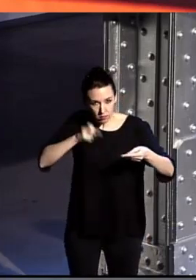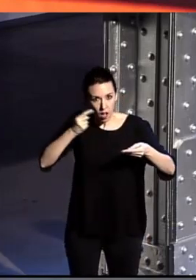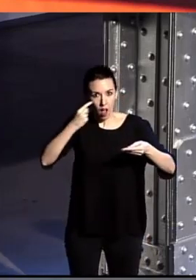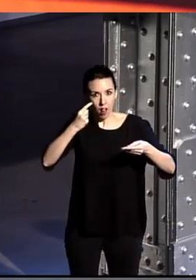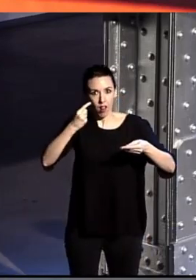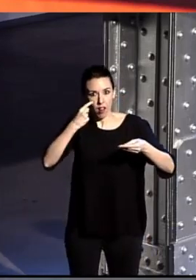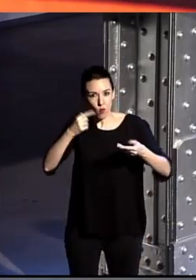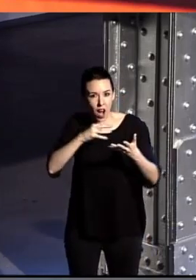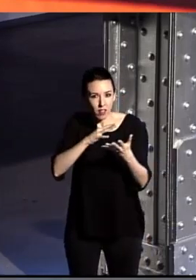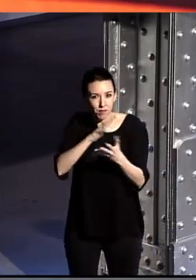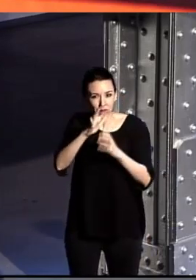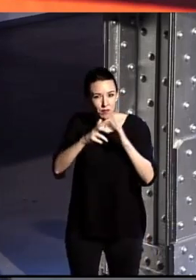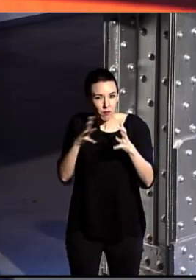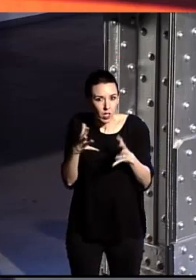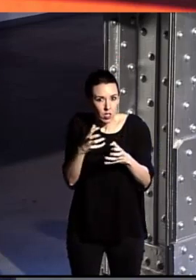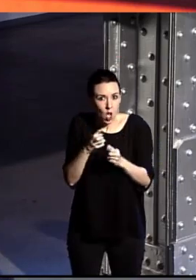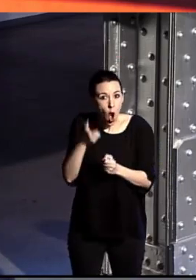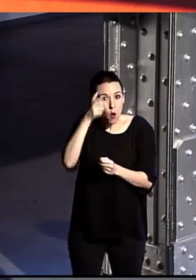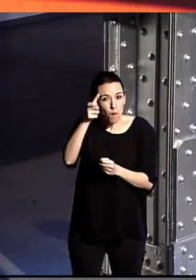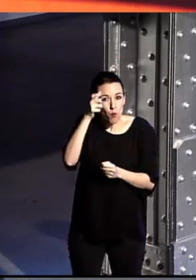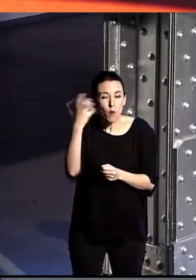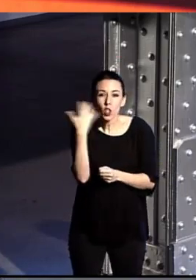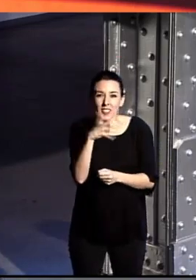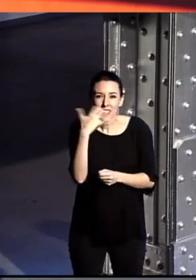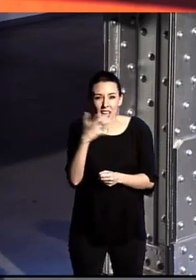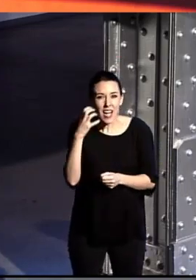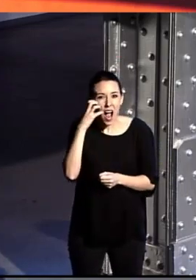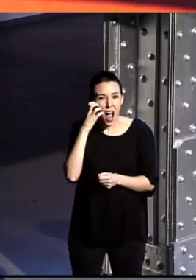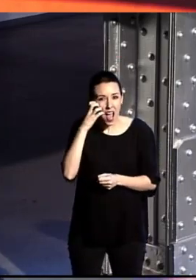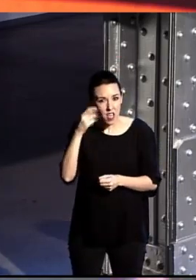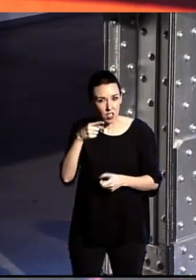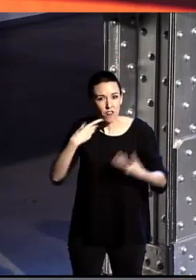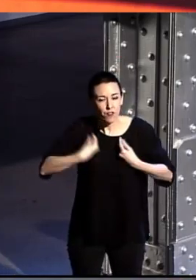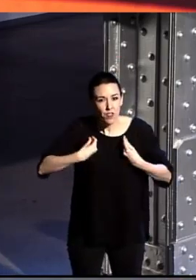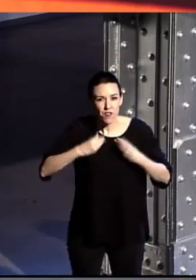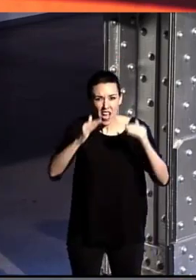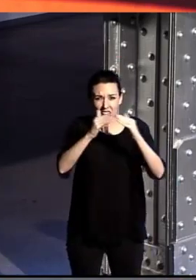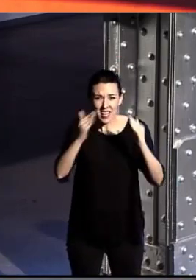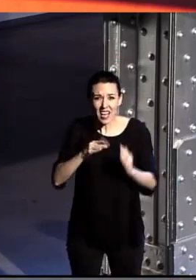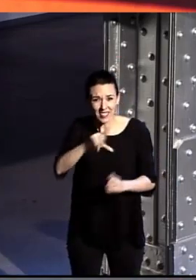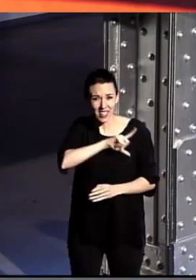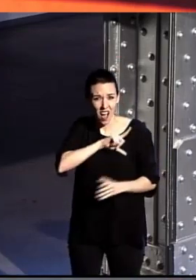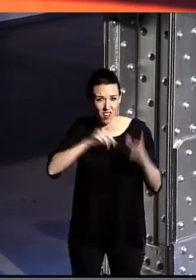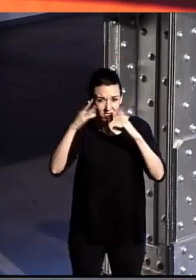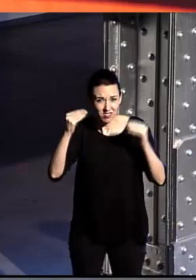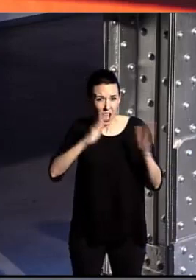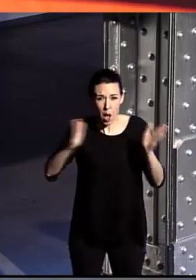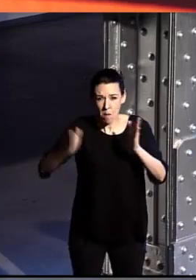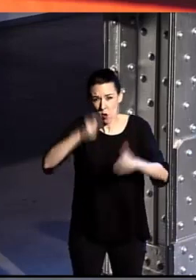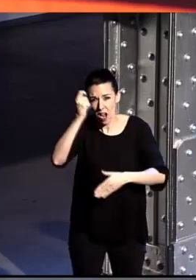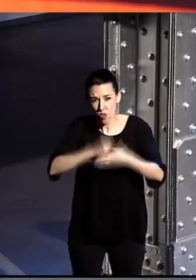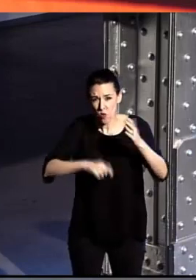ambiente asfixiante de un pueblo de la Sierra de Jaén, viviendo en una casa cuartel en la época más dura